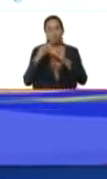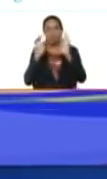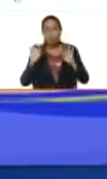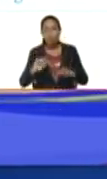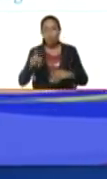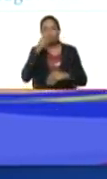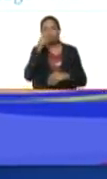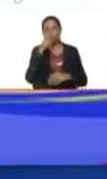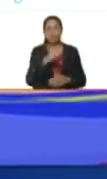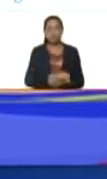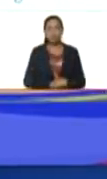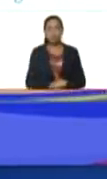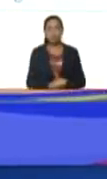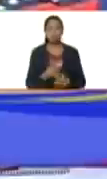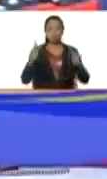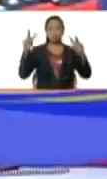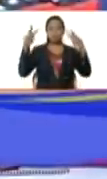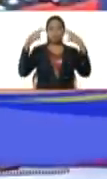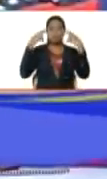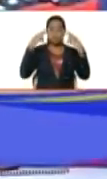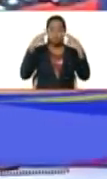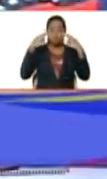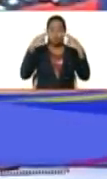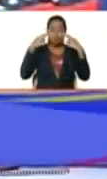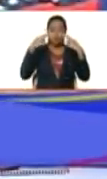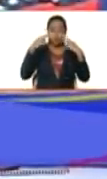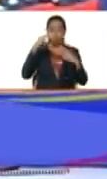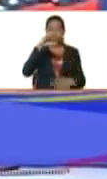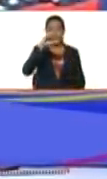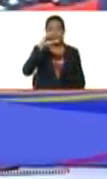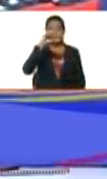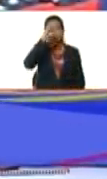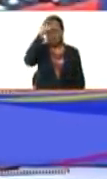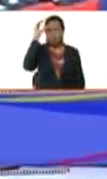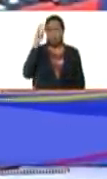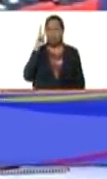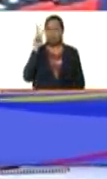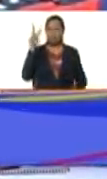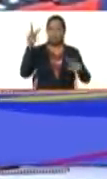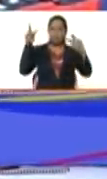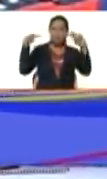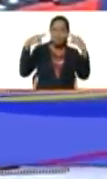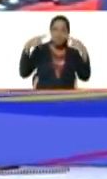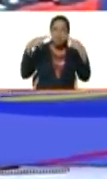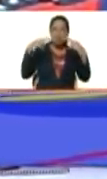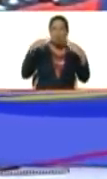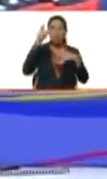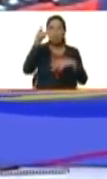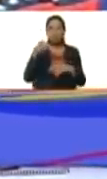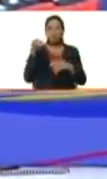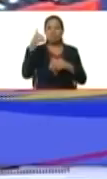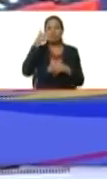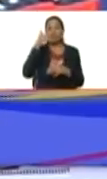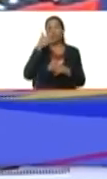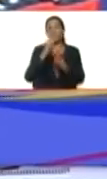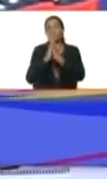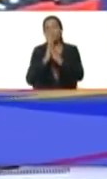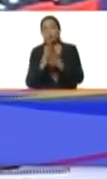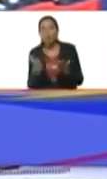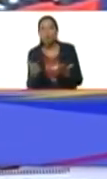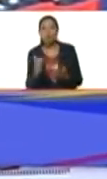seguridad. Escucha bien, Capriles. Escucha, Capriles, que alguien lo llame por teléfono.